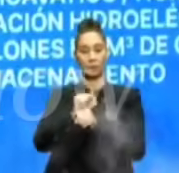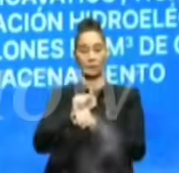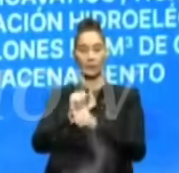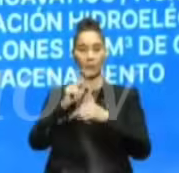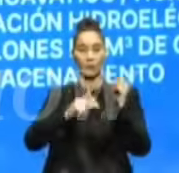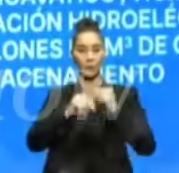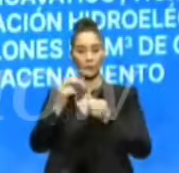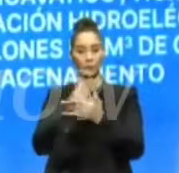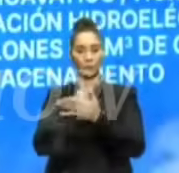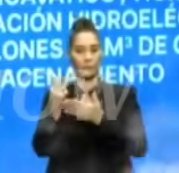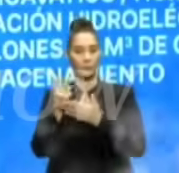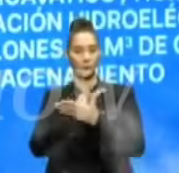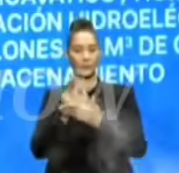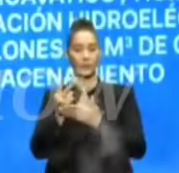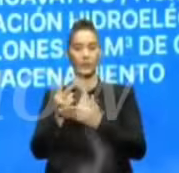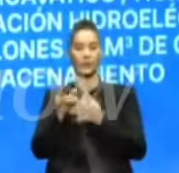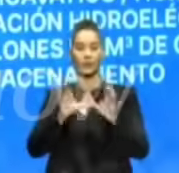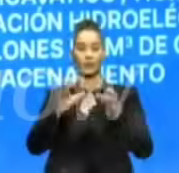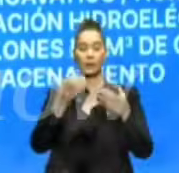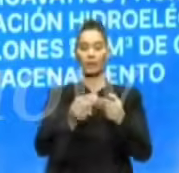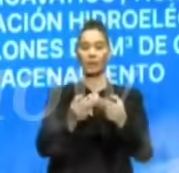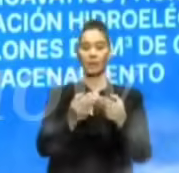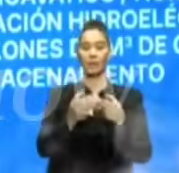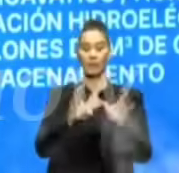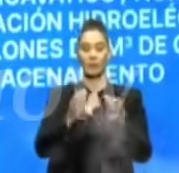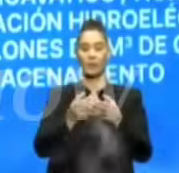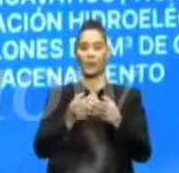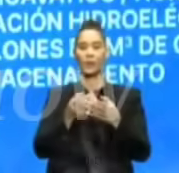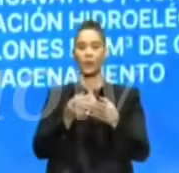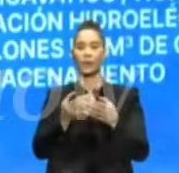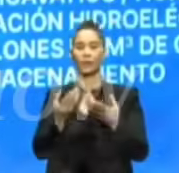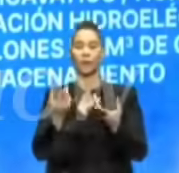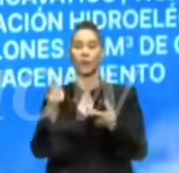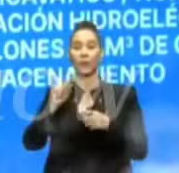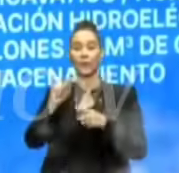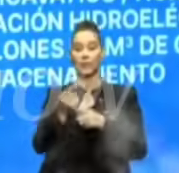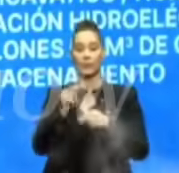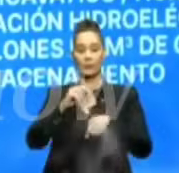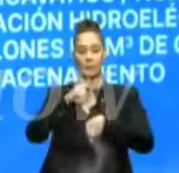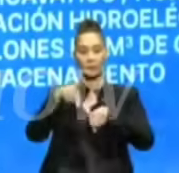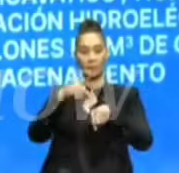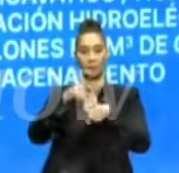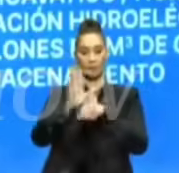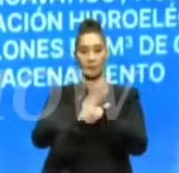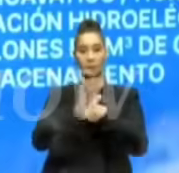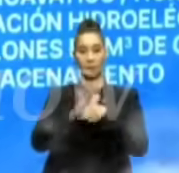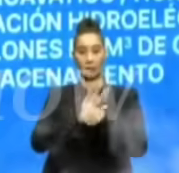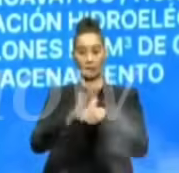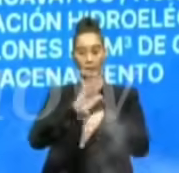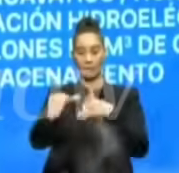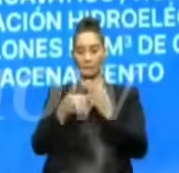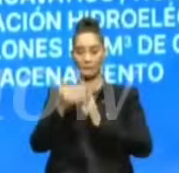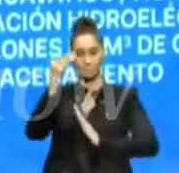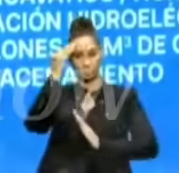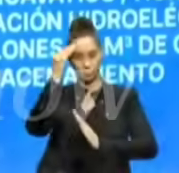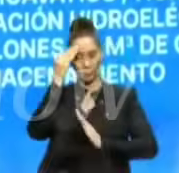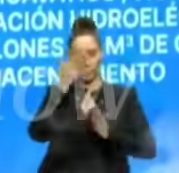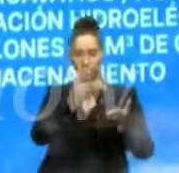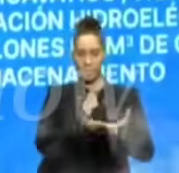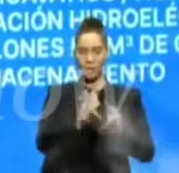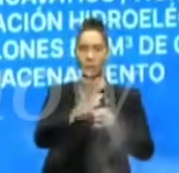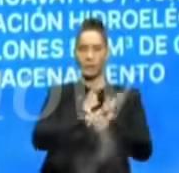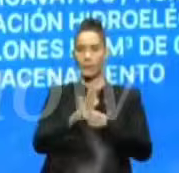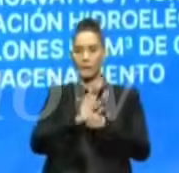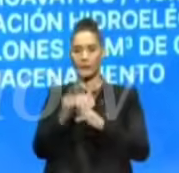próximos meses lo que son las obras de mitigación principalmente en la provincia de Barahona que todos sabemos que